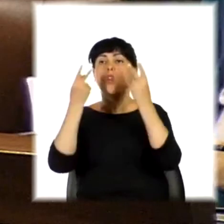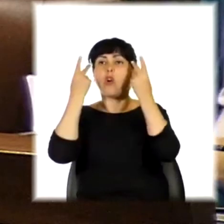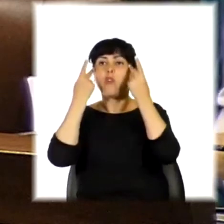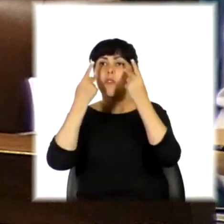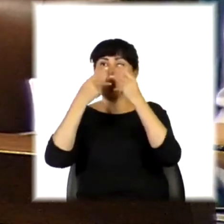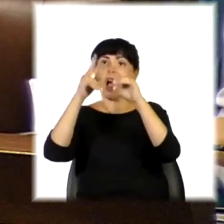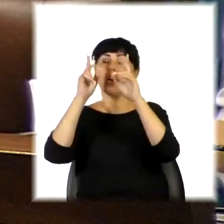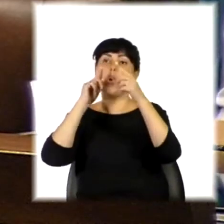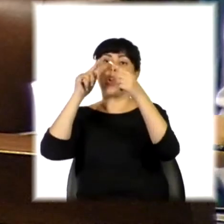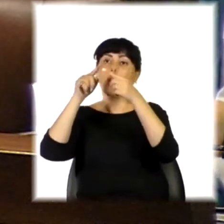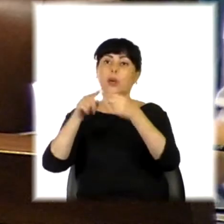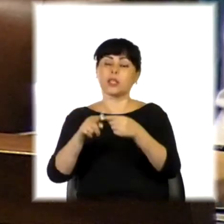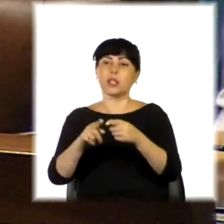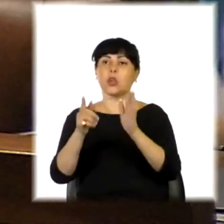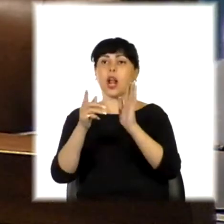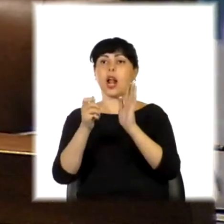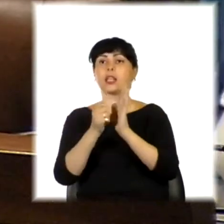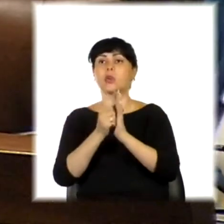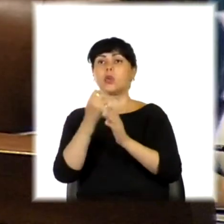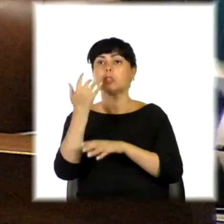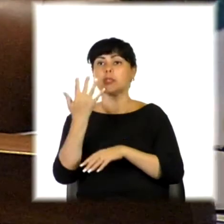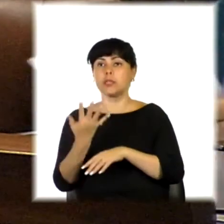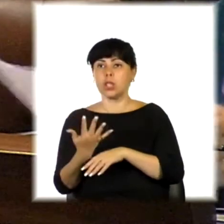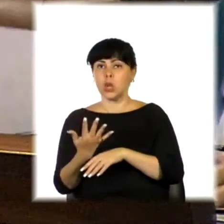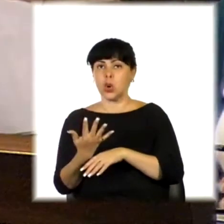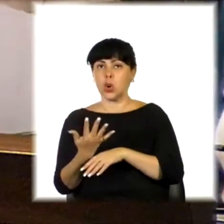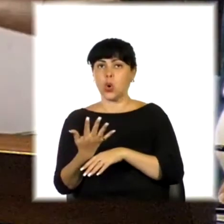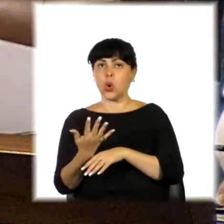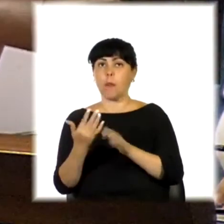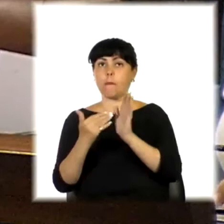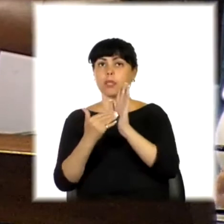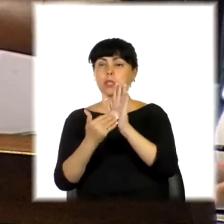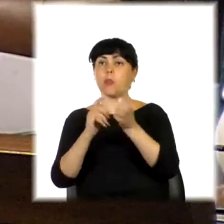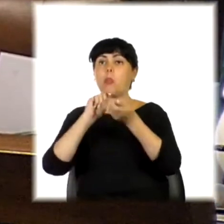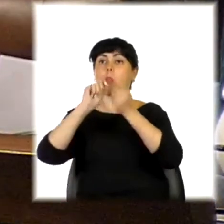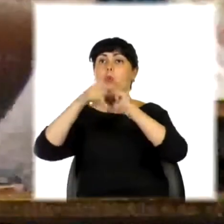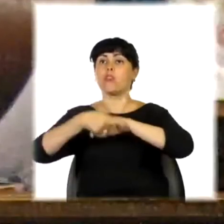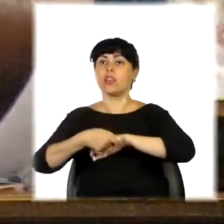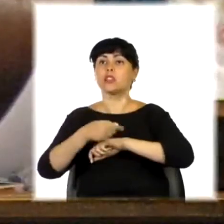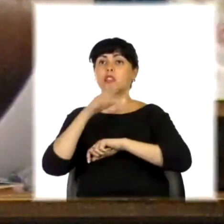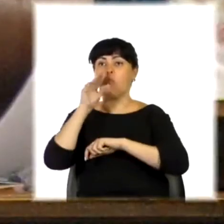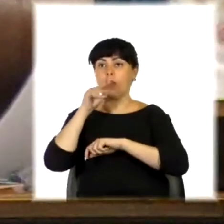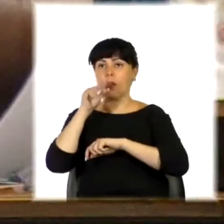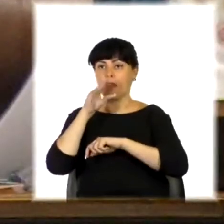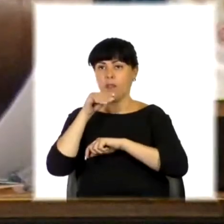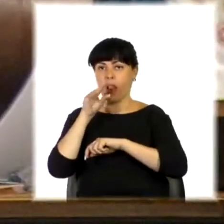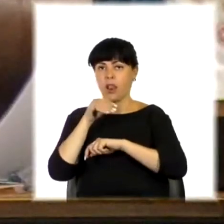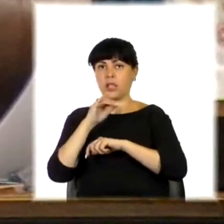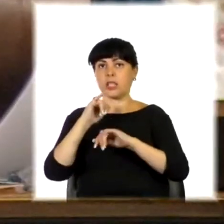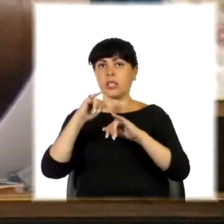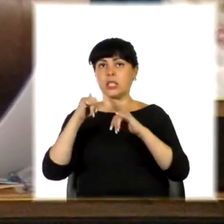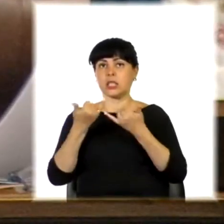el artículo 5 aquí voy a presentar una modificación verbal que en realidad ya se está